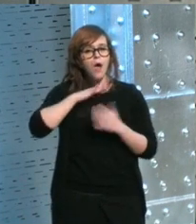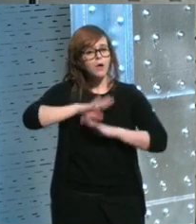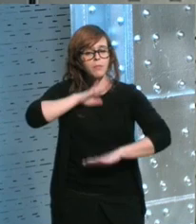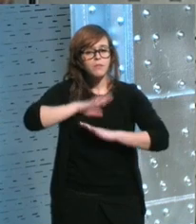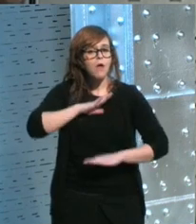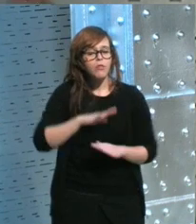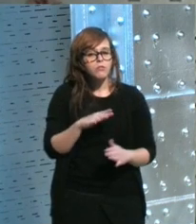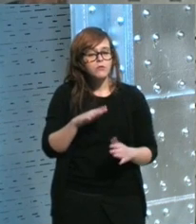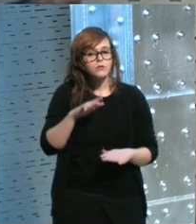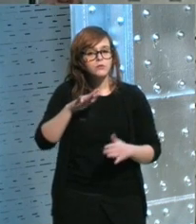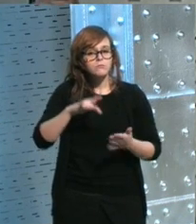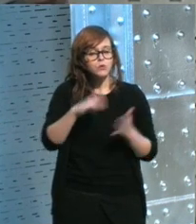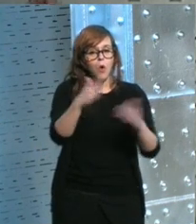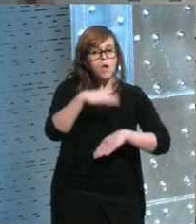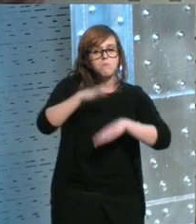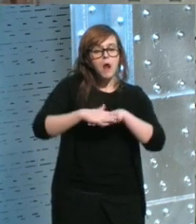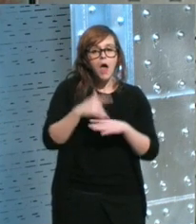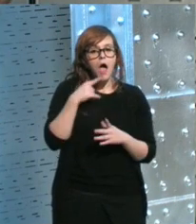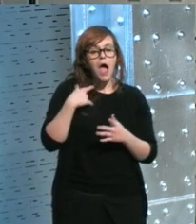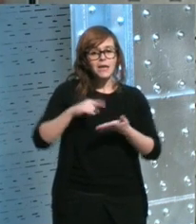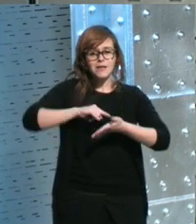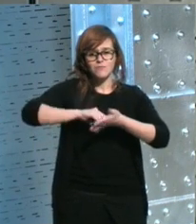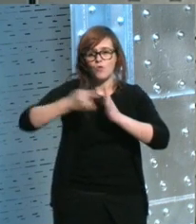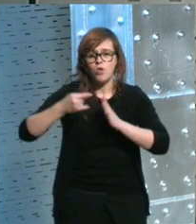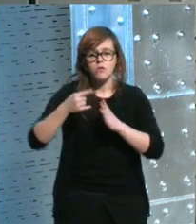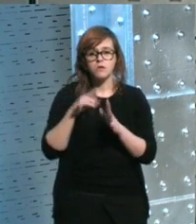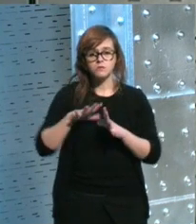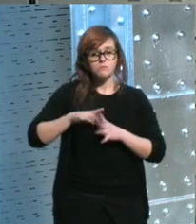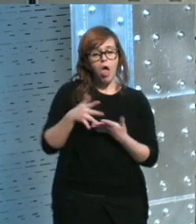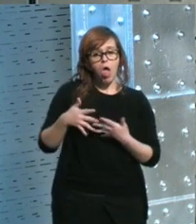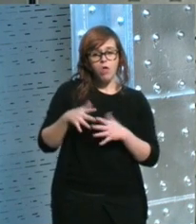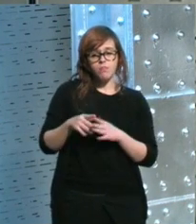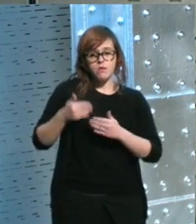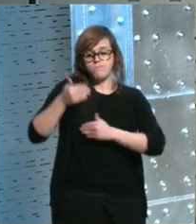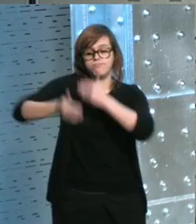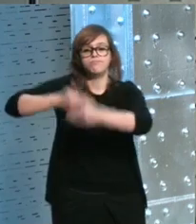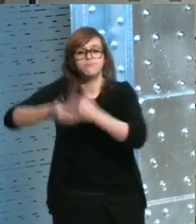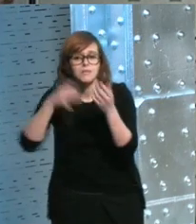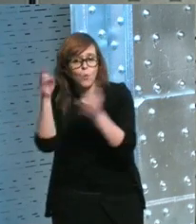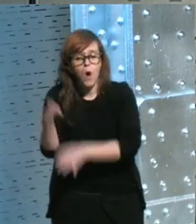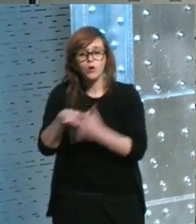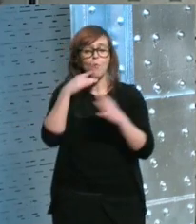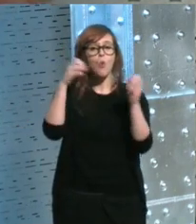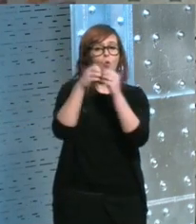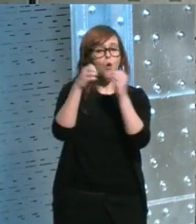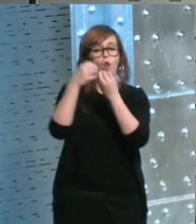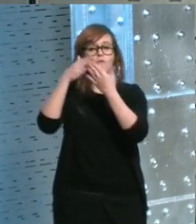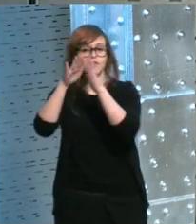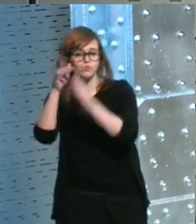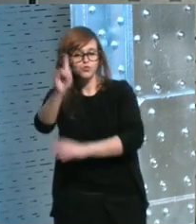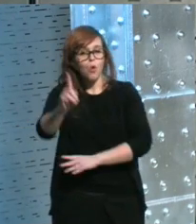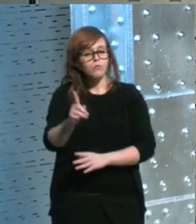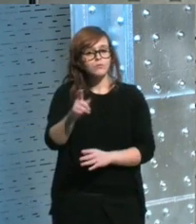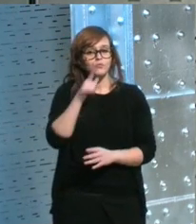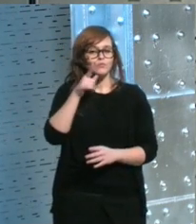tan sofisticados como los de Google o de Facebook hoy en día, pero no impide que haya innovación en muchos